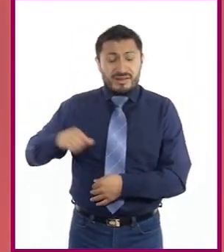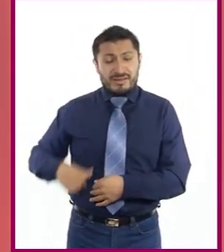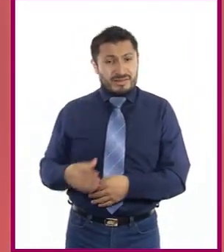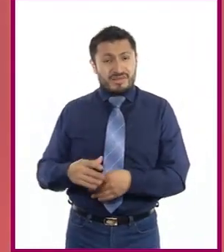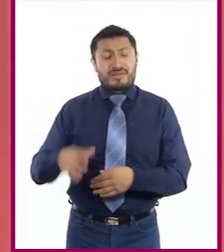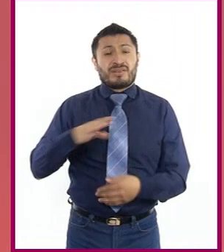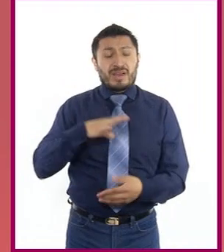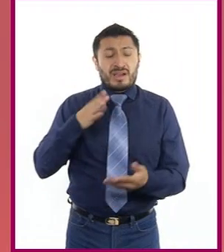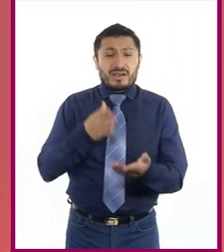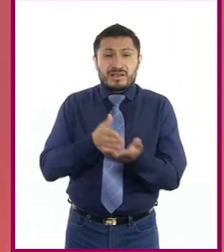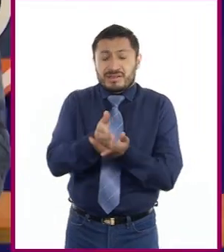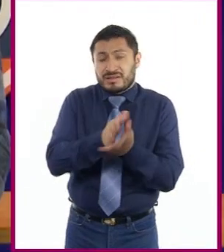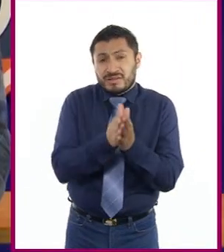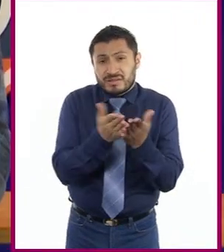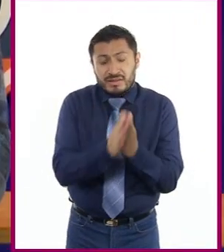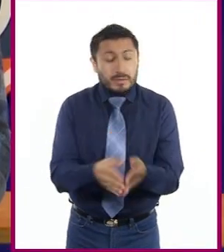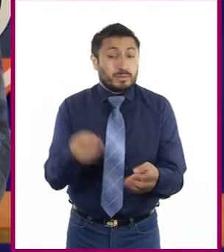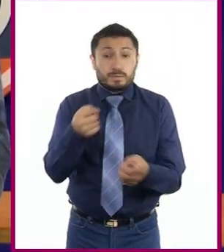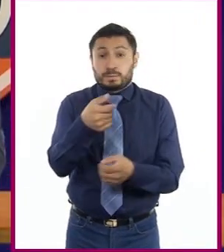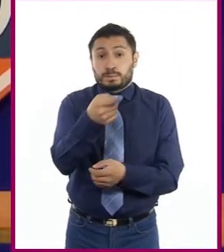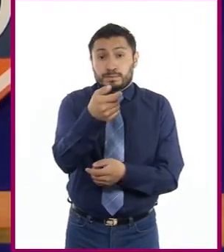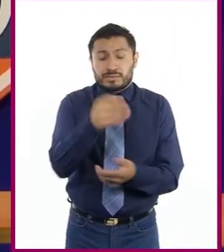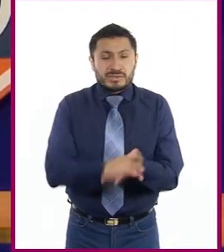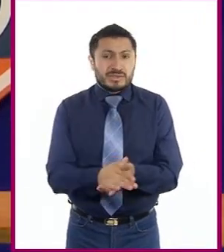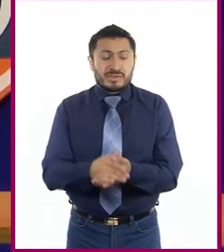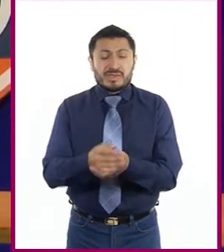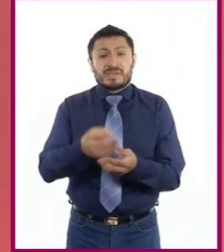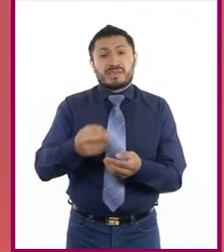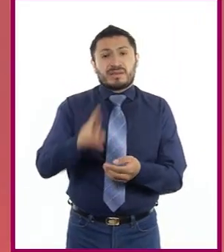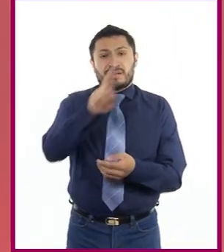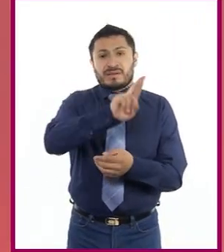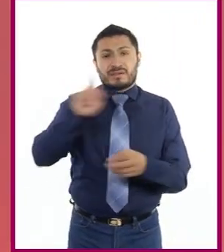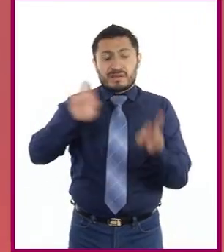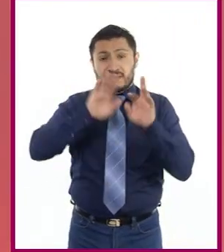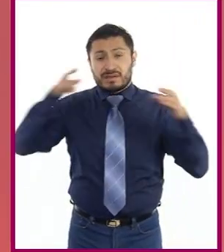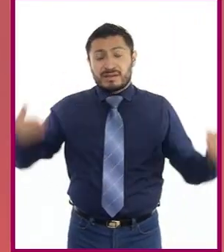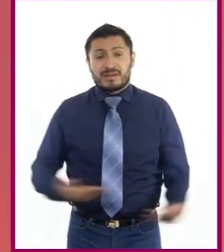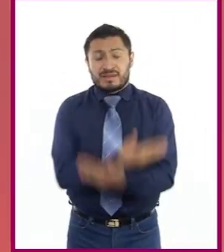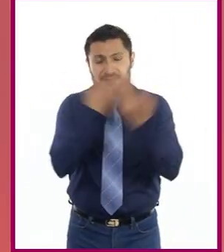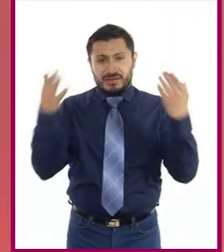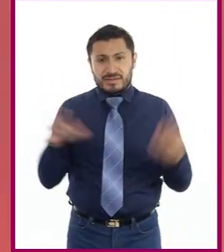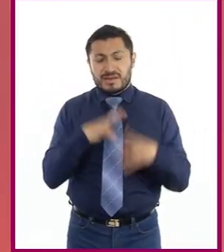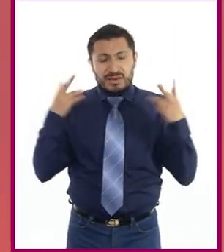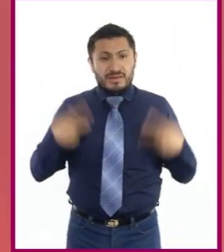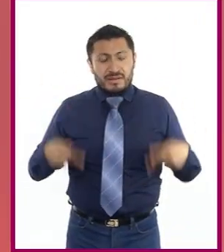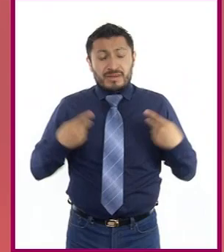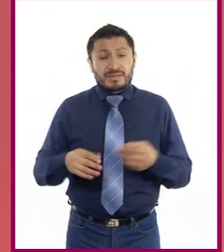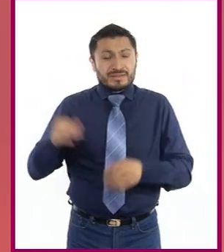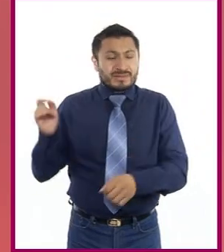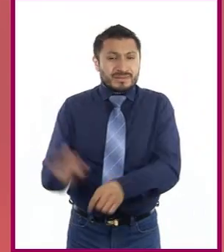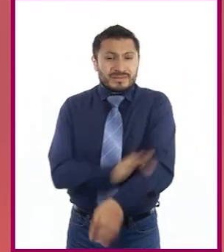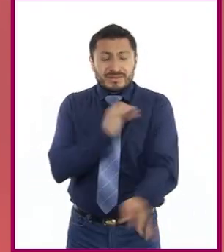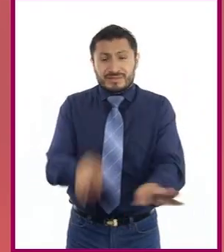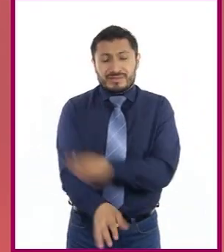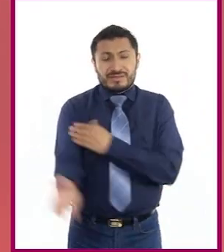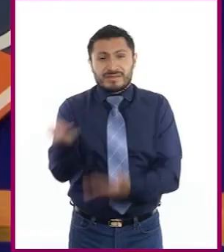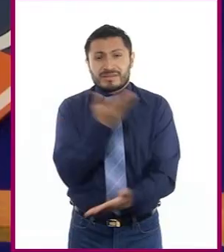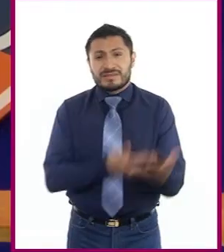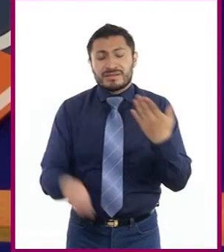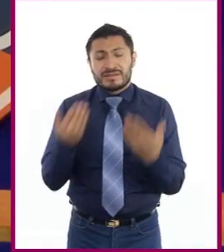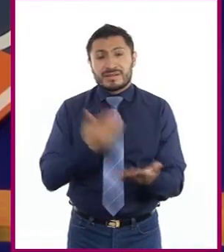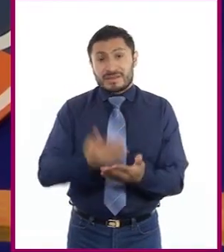libros estaba muy restringido. A lo largo del Renacimiento, las personas estaban ansiosas por compartir conocimientos y